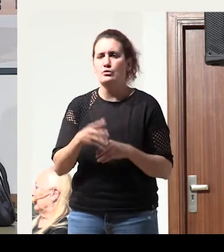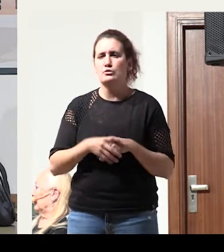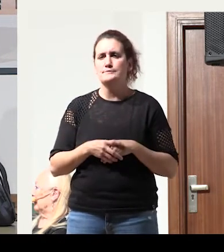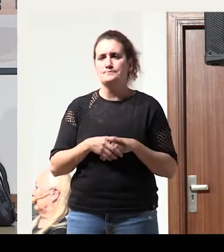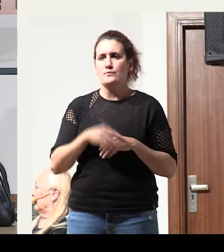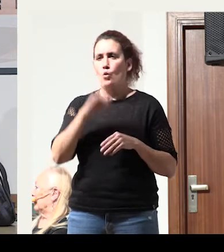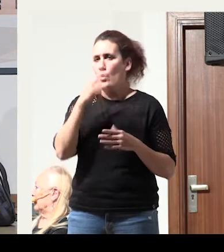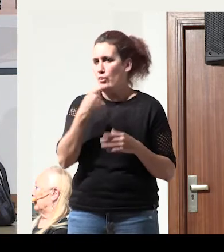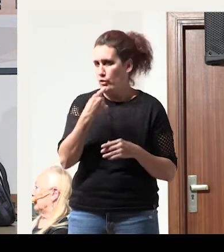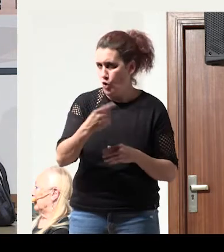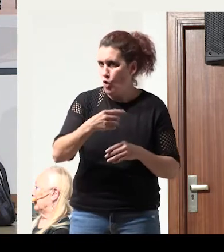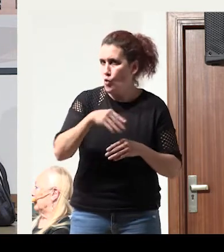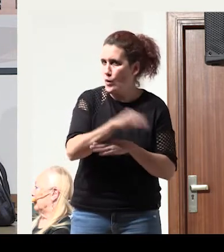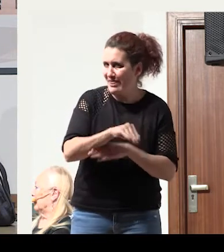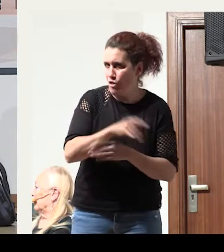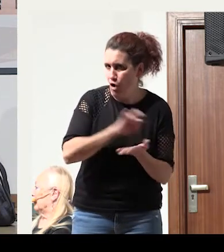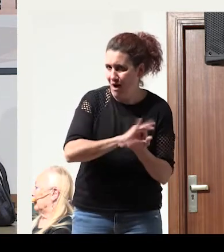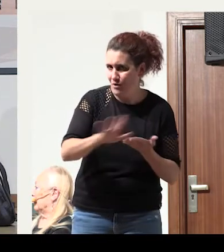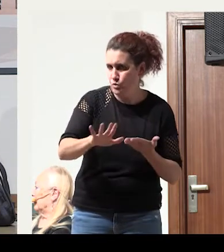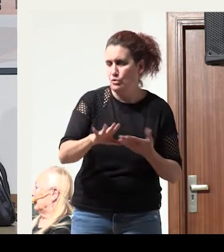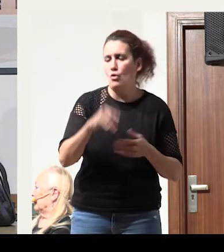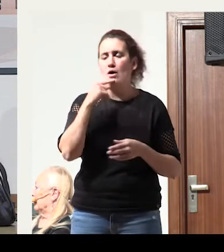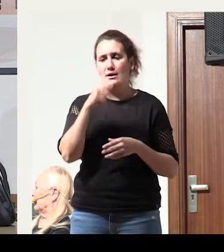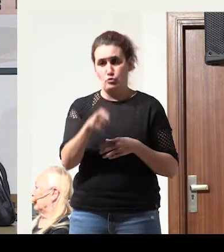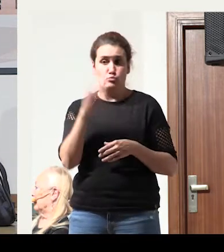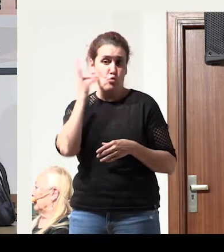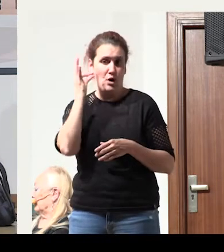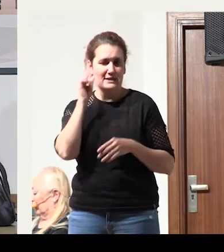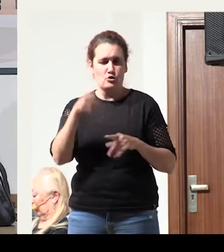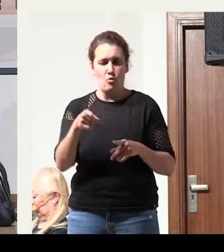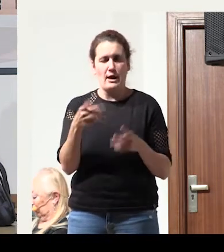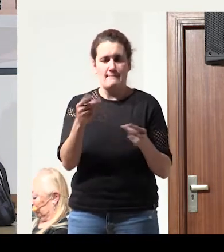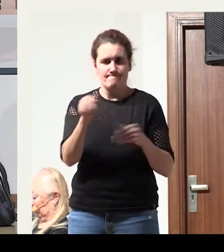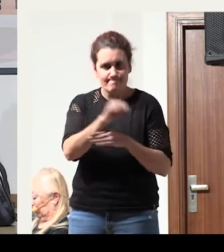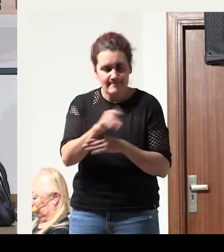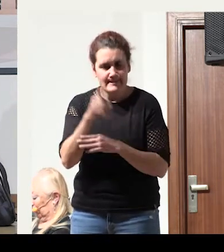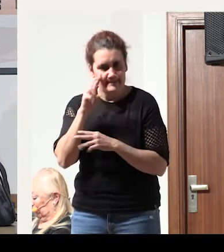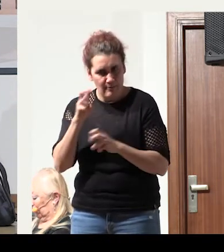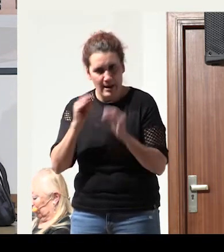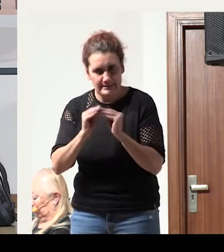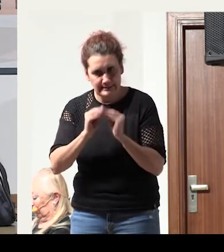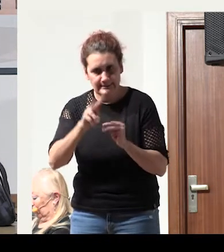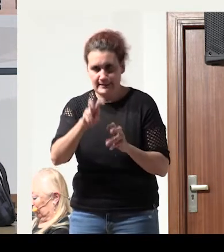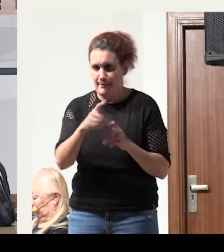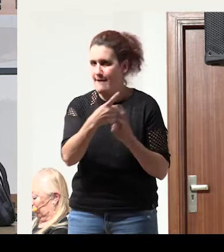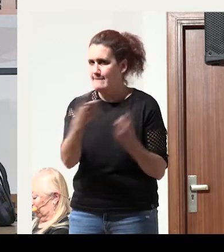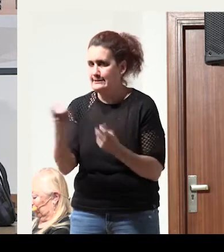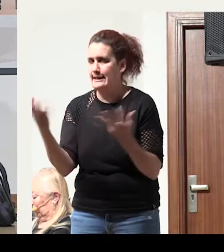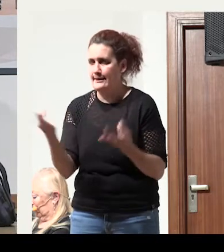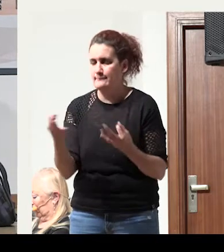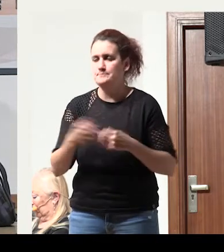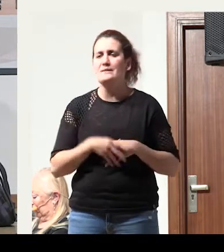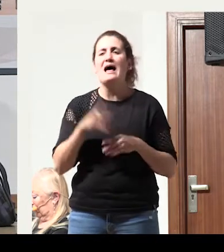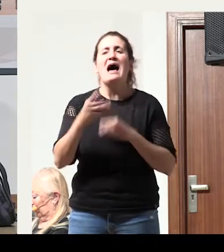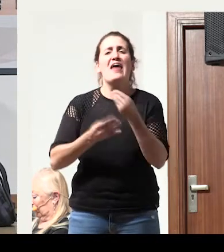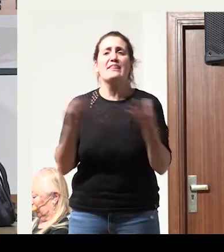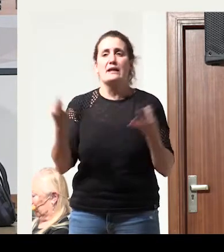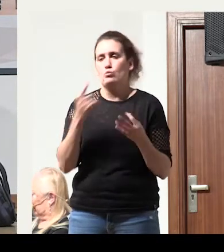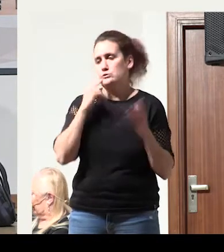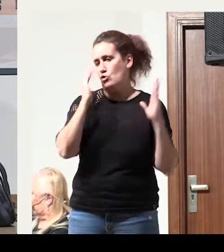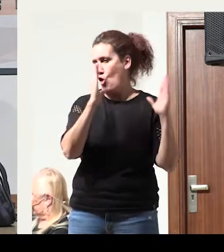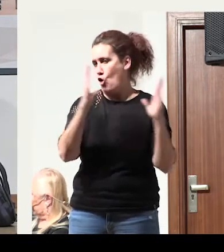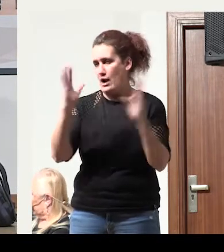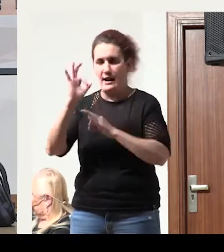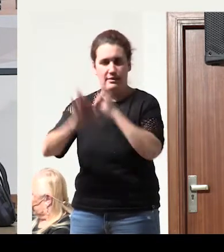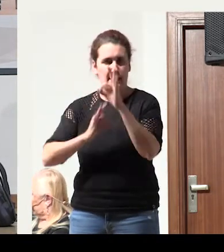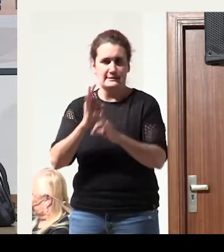gratuito, son las que están paliando esas deficiencias, ¿no? Yeah. ¿Qué hay que hacer? Bueno, pues desde luego hay que organizarse y trabajar juntas y protestar,